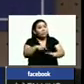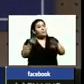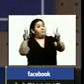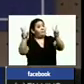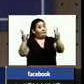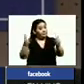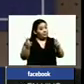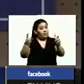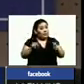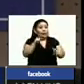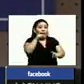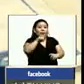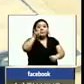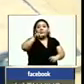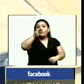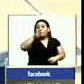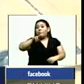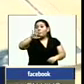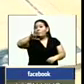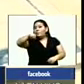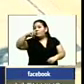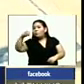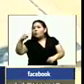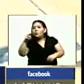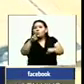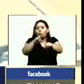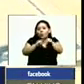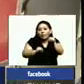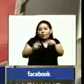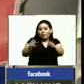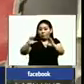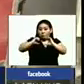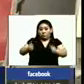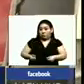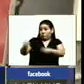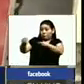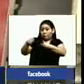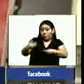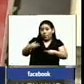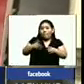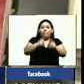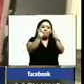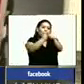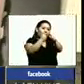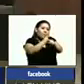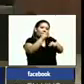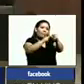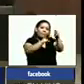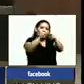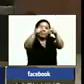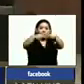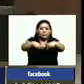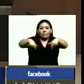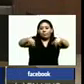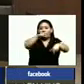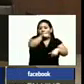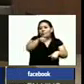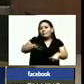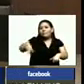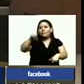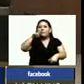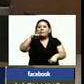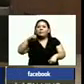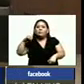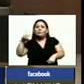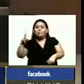Supuestamente desviaron 125 mil dólares del presupuesto de la institución para la remodelación del estadio Las Delicias de Santa Tecla.